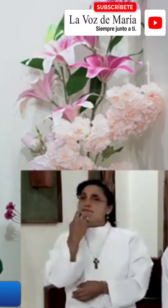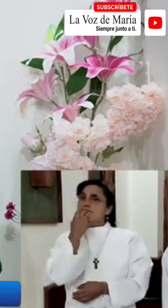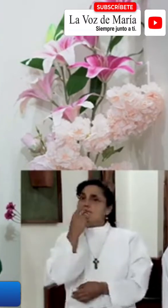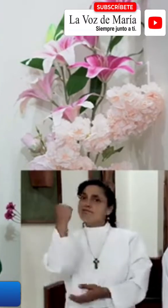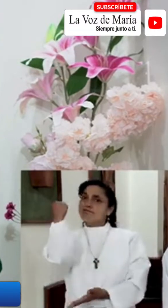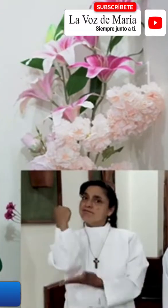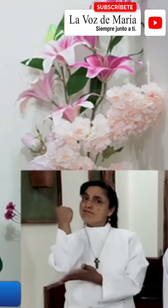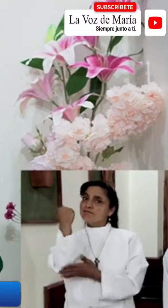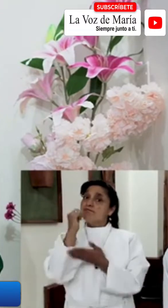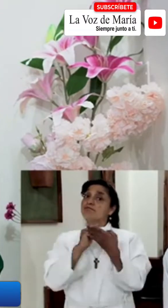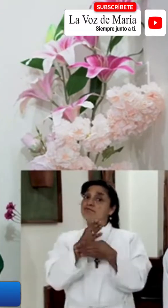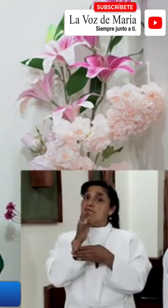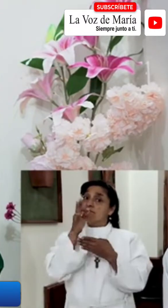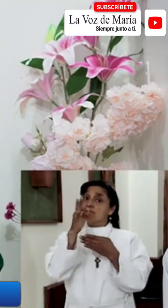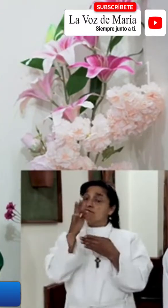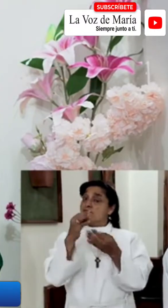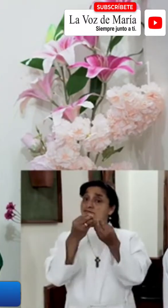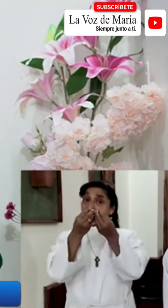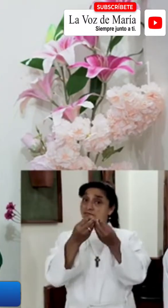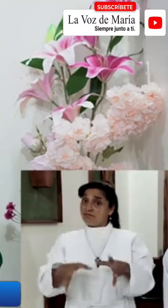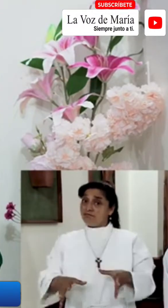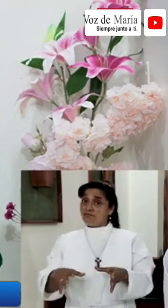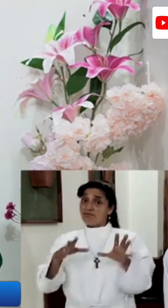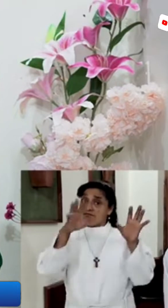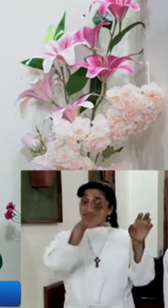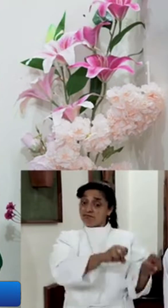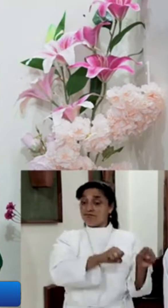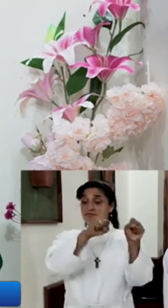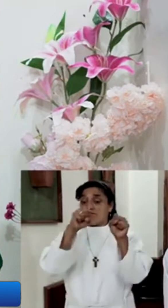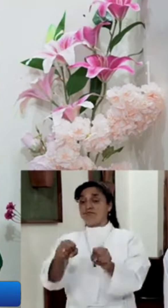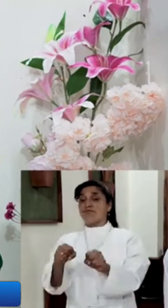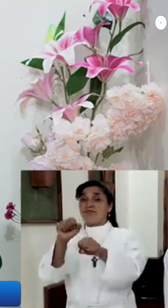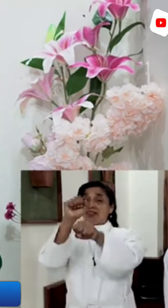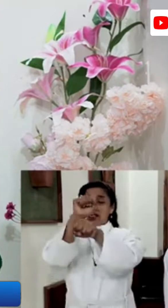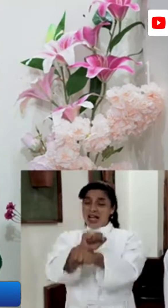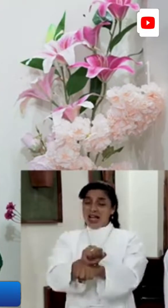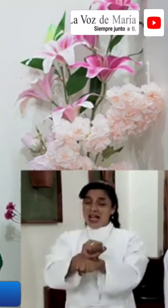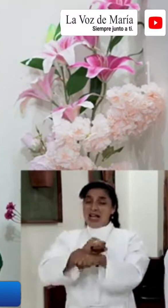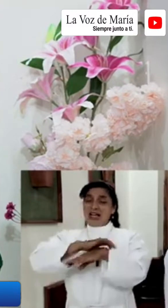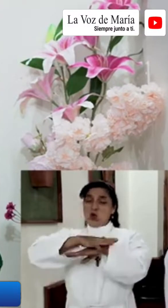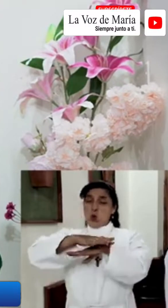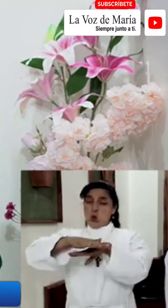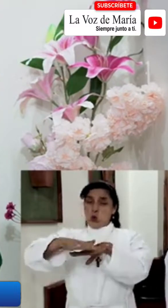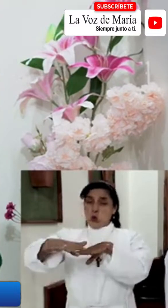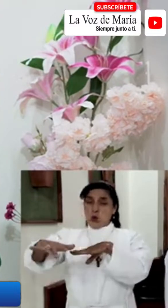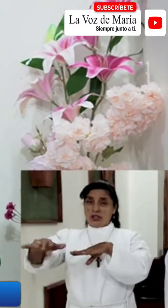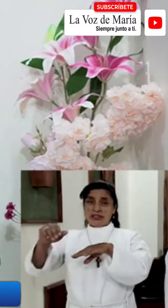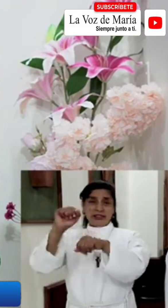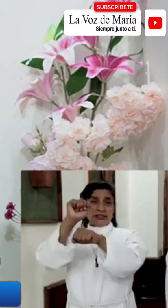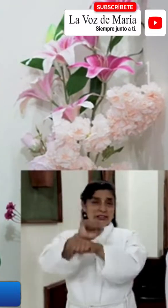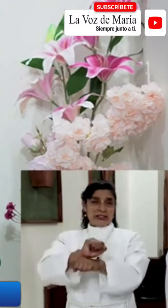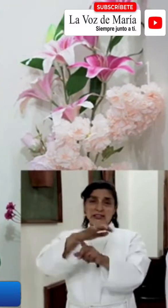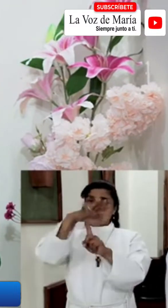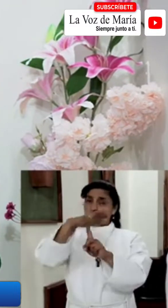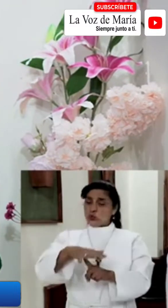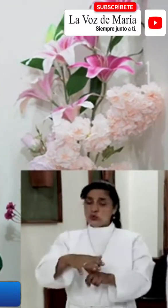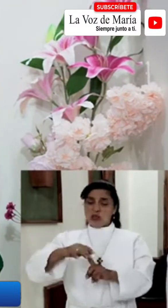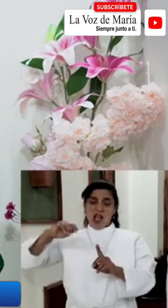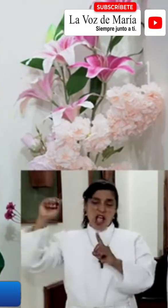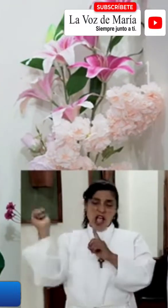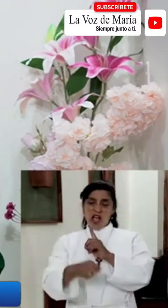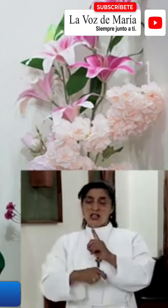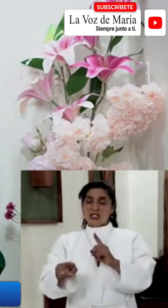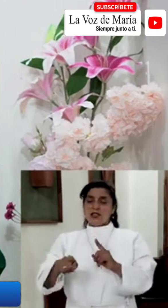todos irán al desierto, irán cautivos, terminarán siendo esclavos de sí mismos.